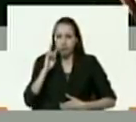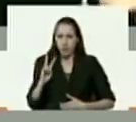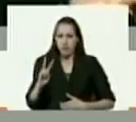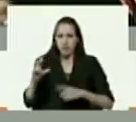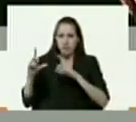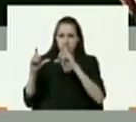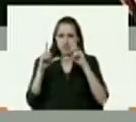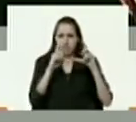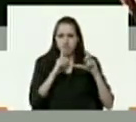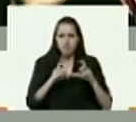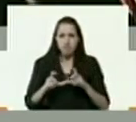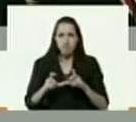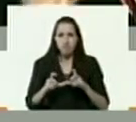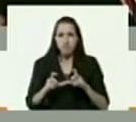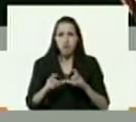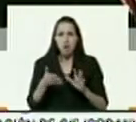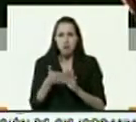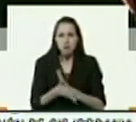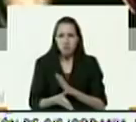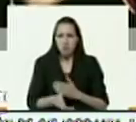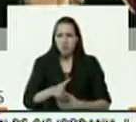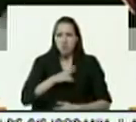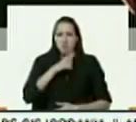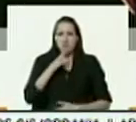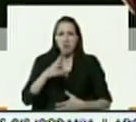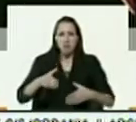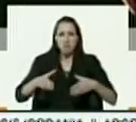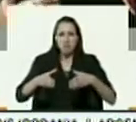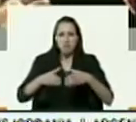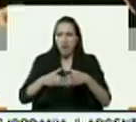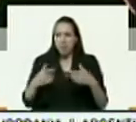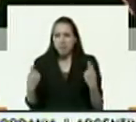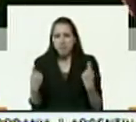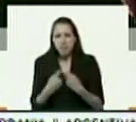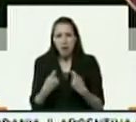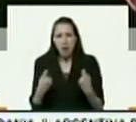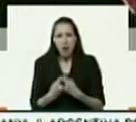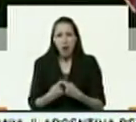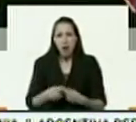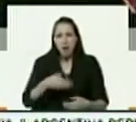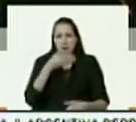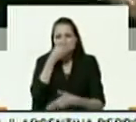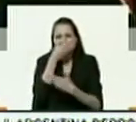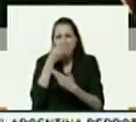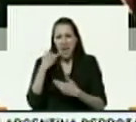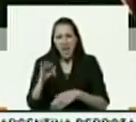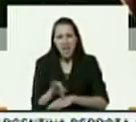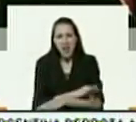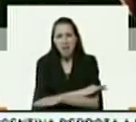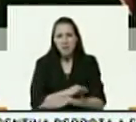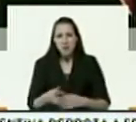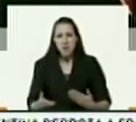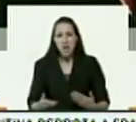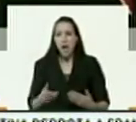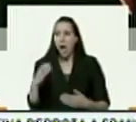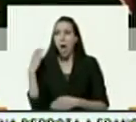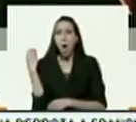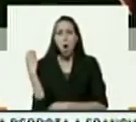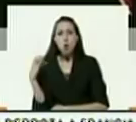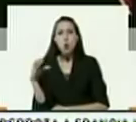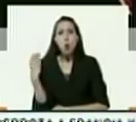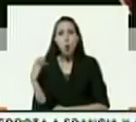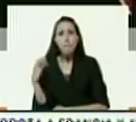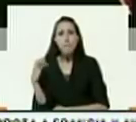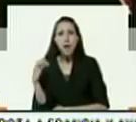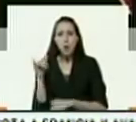de los Rastrojos, que son de las bandas más crueles, más sanguinarias, más destructivas que hay en esa zona fronteriza, colombianos, que están